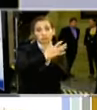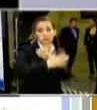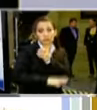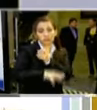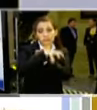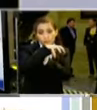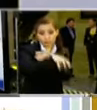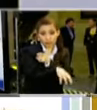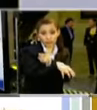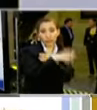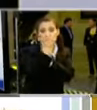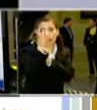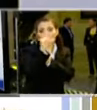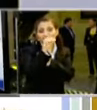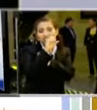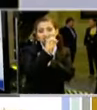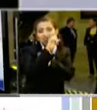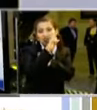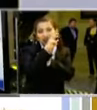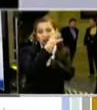la propia Cancillería.